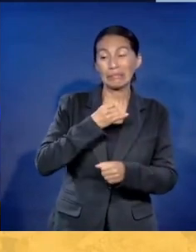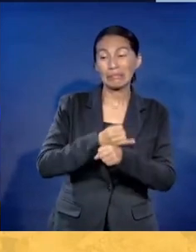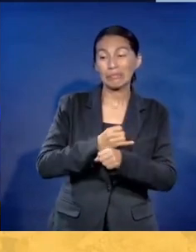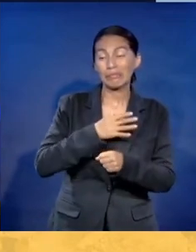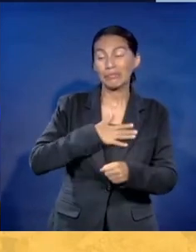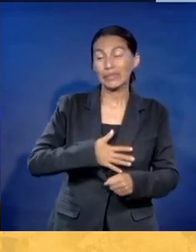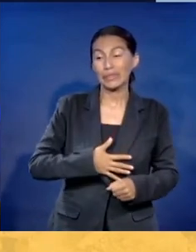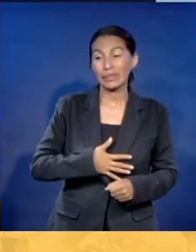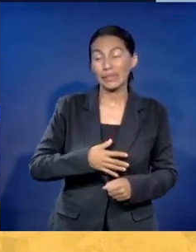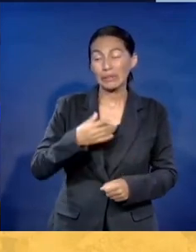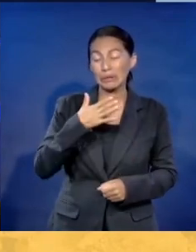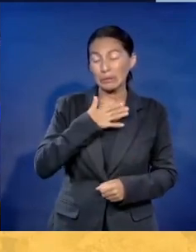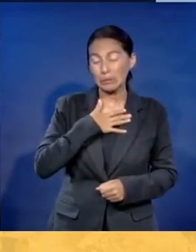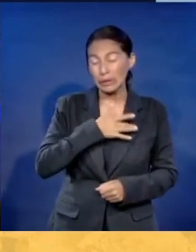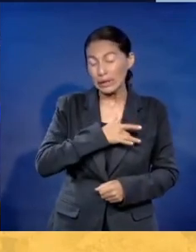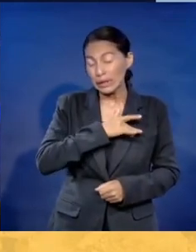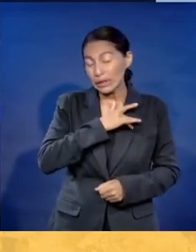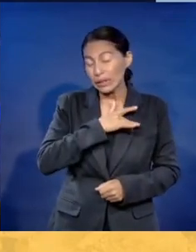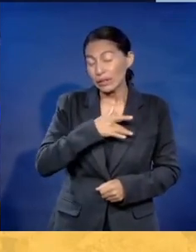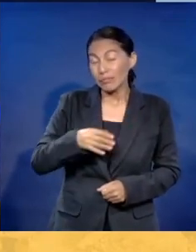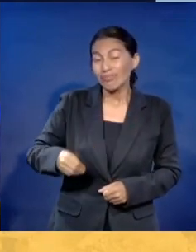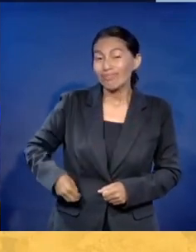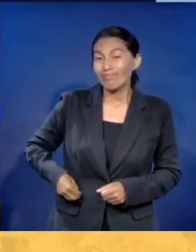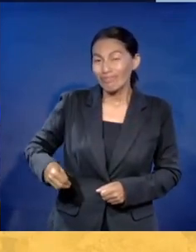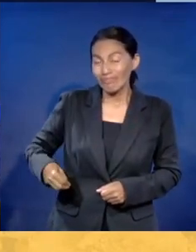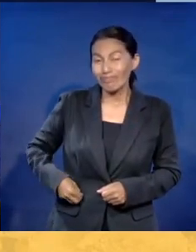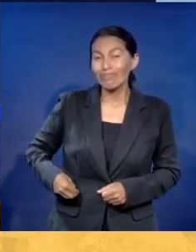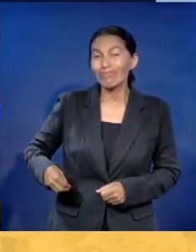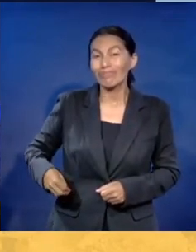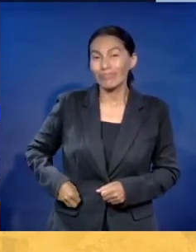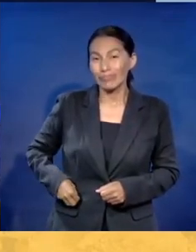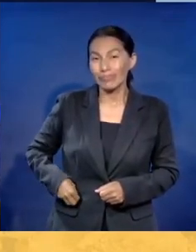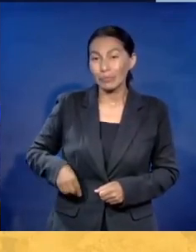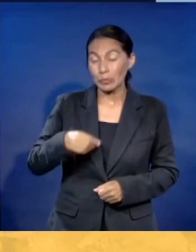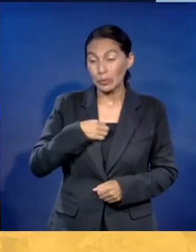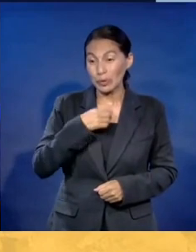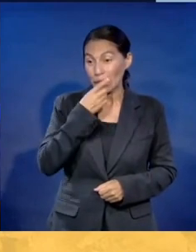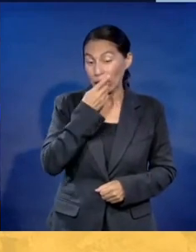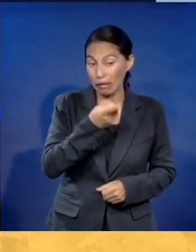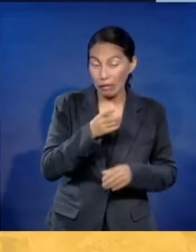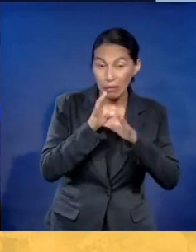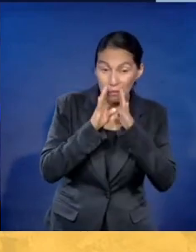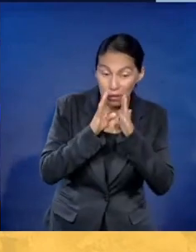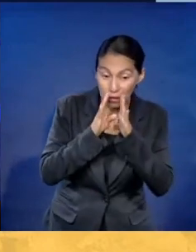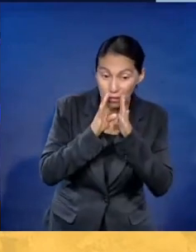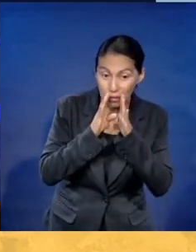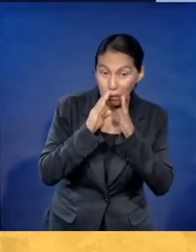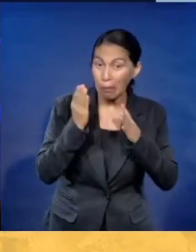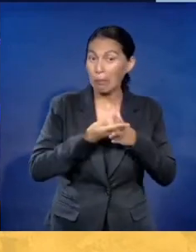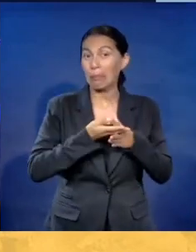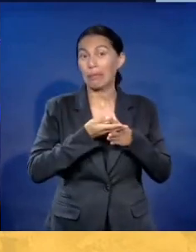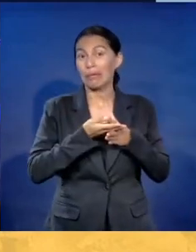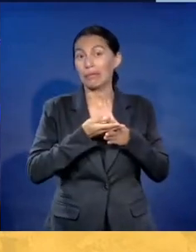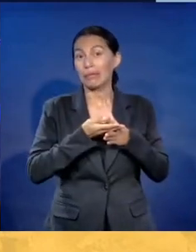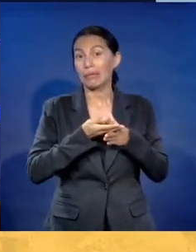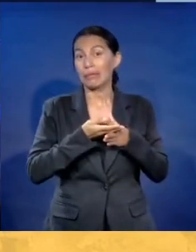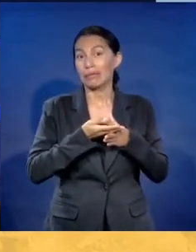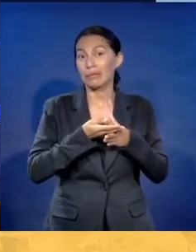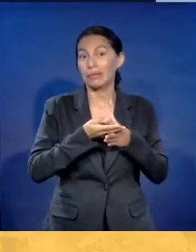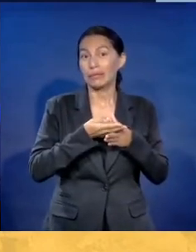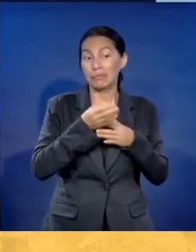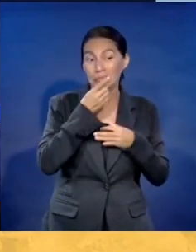y ahora tengo una culpa tan grande pero si le digo me mata pero si no le digo Me estoy muriendo